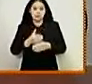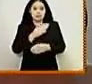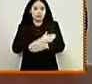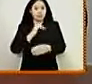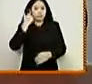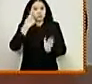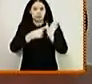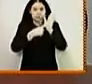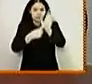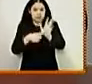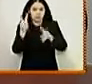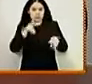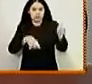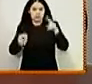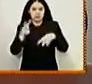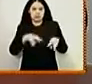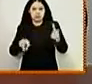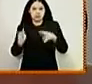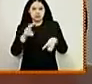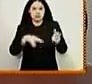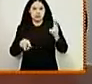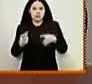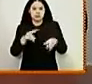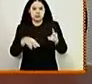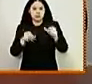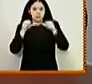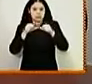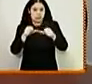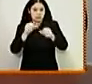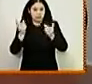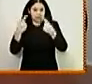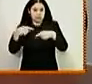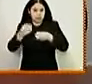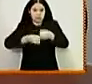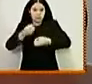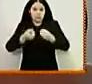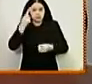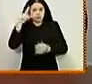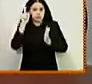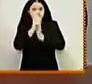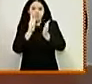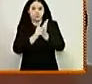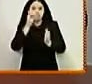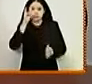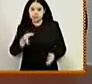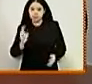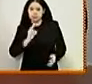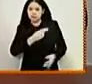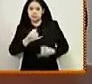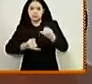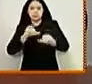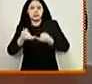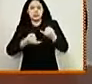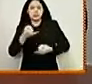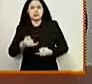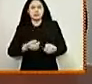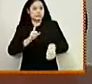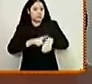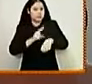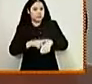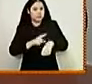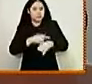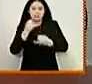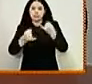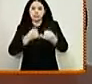presentarles a nuestras autoridades externas, quienes se encuentran en todos nuestros sorteos para ser testigo de la transparencia de nuestros juegos. Es momento de pegar